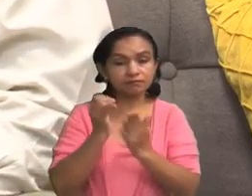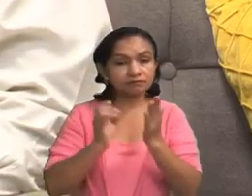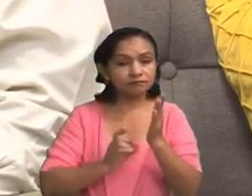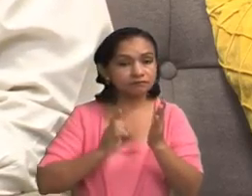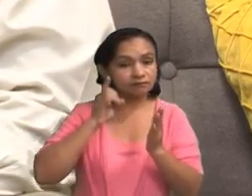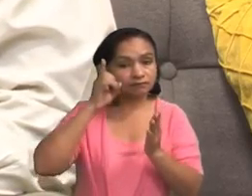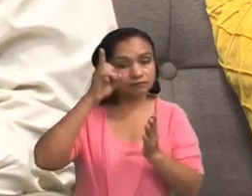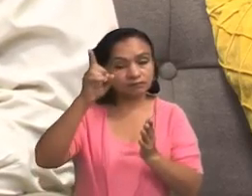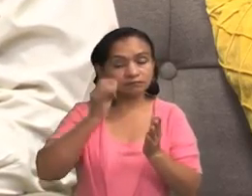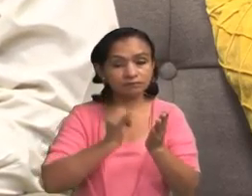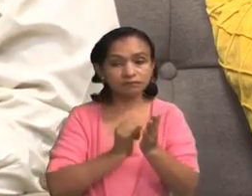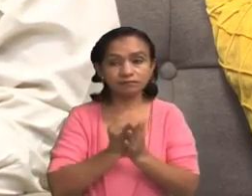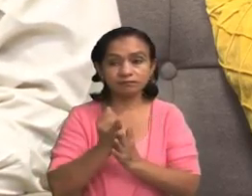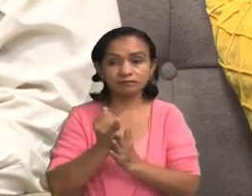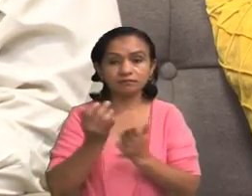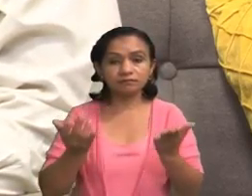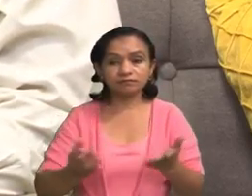en las investigaciones